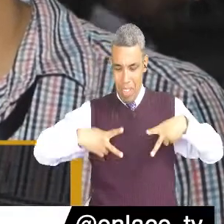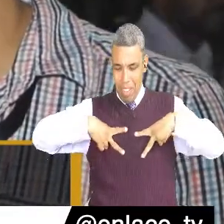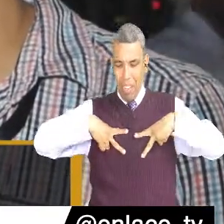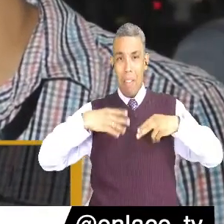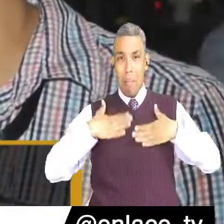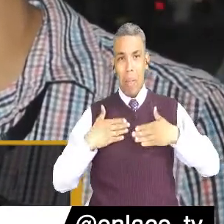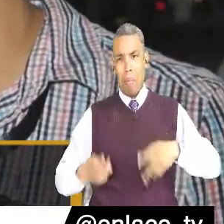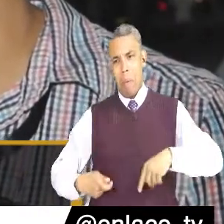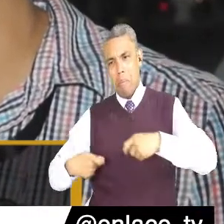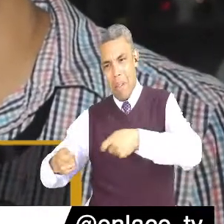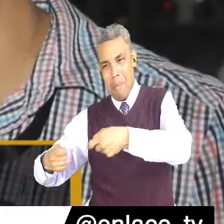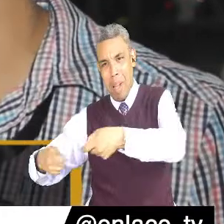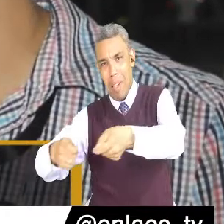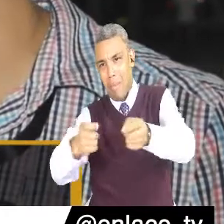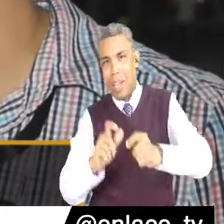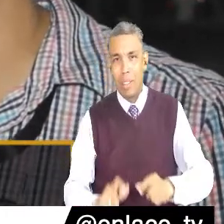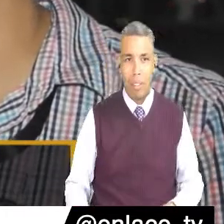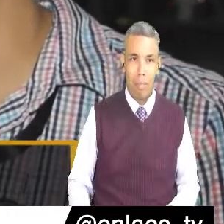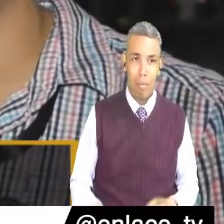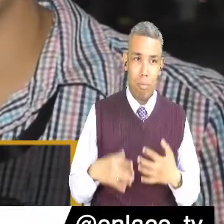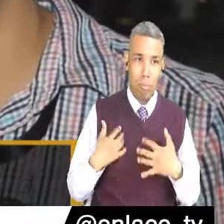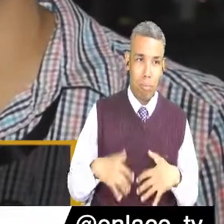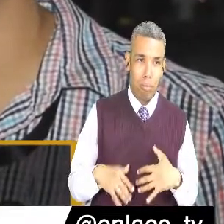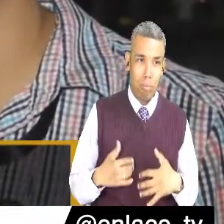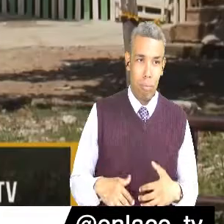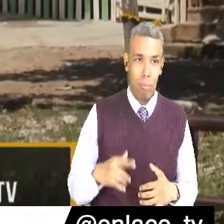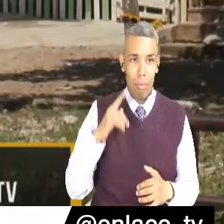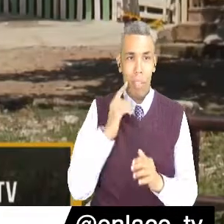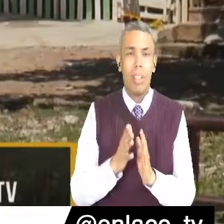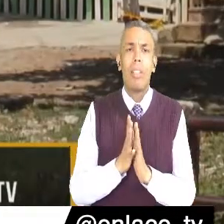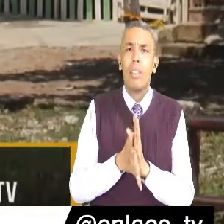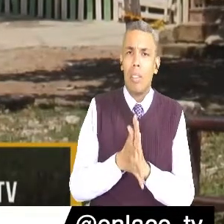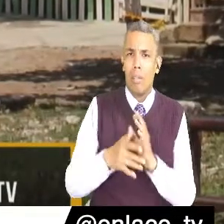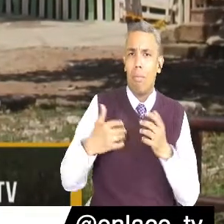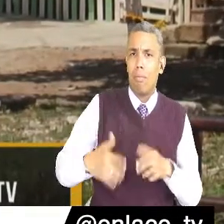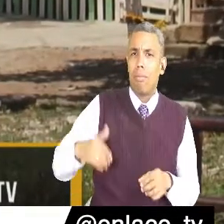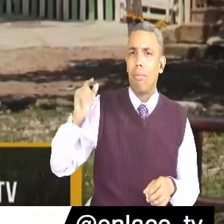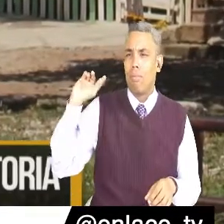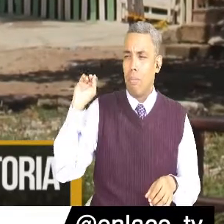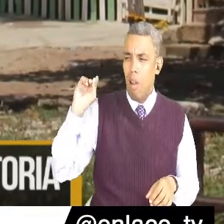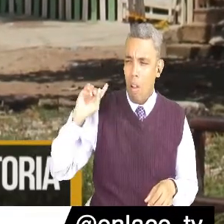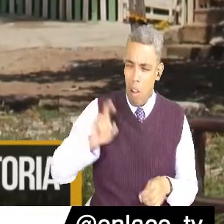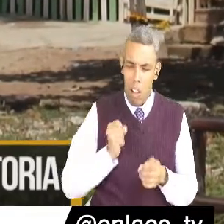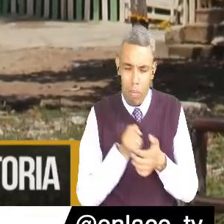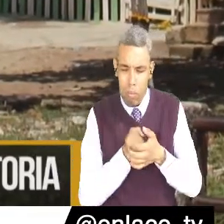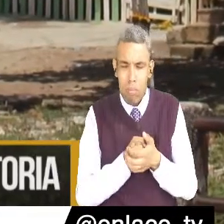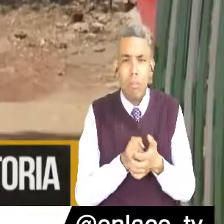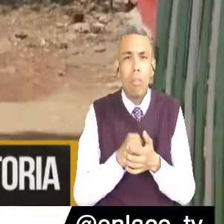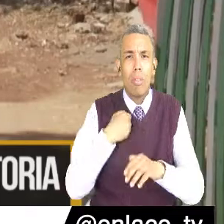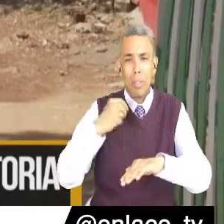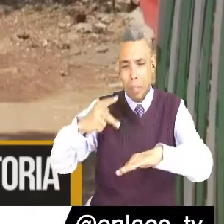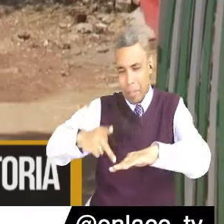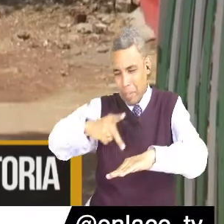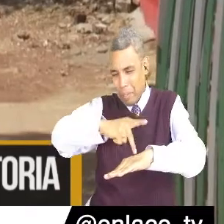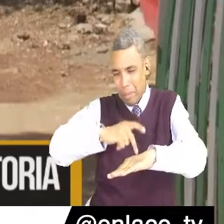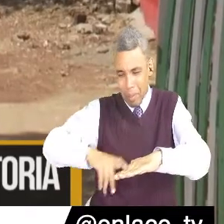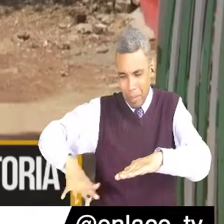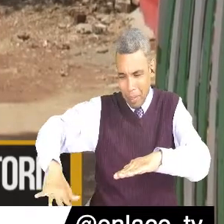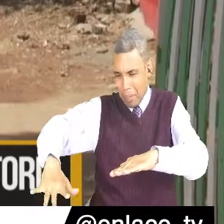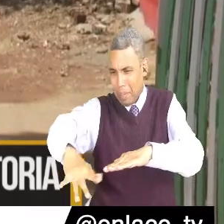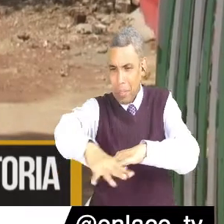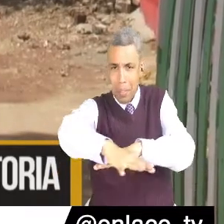que cuando existe voluntad política, todo es posible. Por décadas esta zona ha sido catalogada como de alto riesgo, sin embargo,